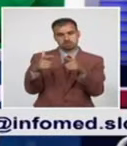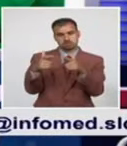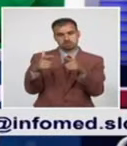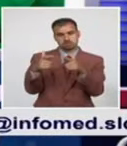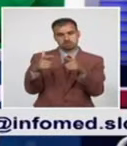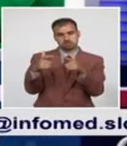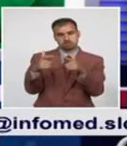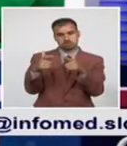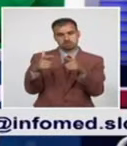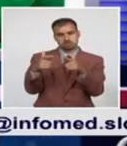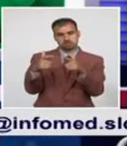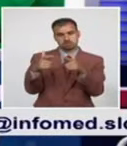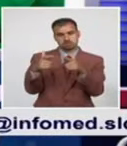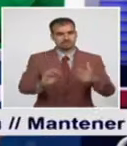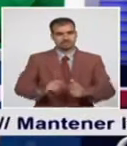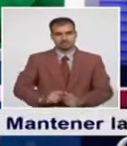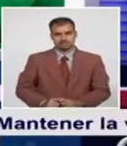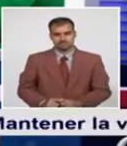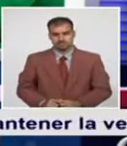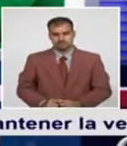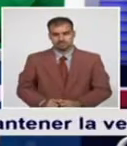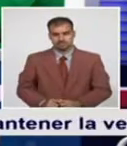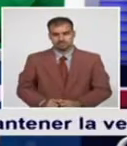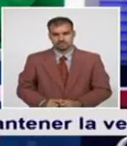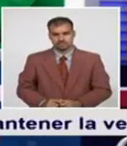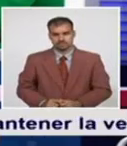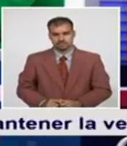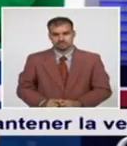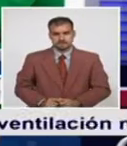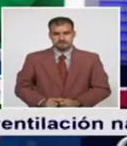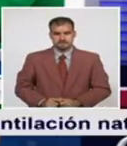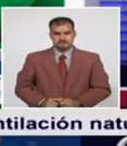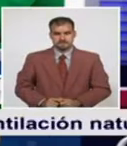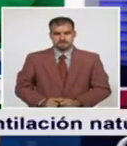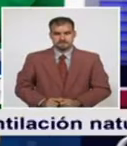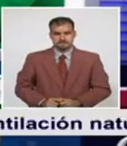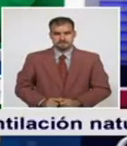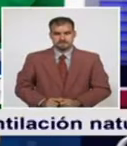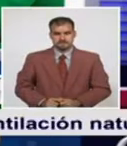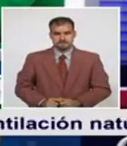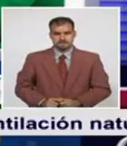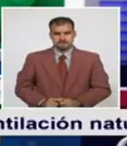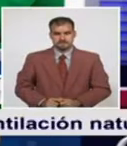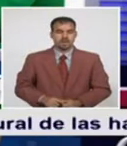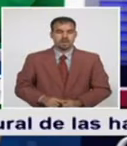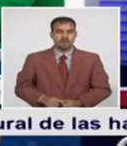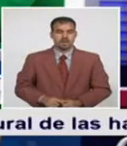elevado. Ayer se procesaron más de 23.000 muestras,